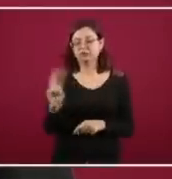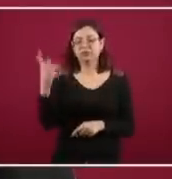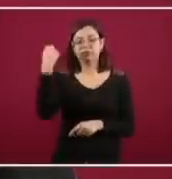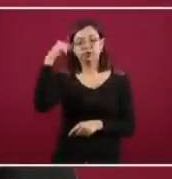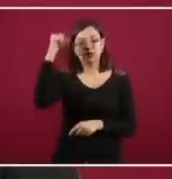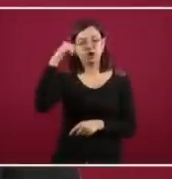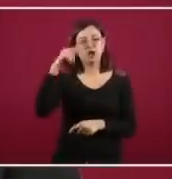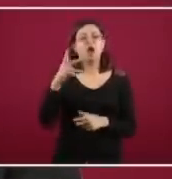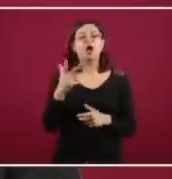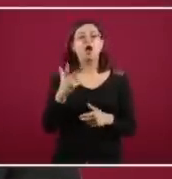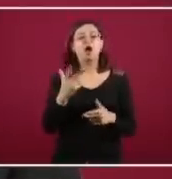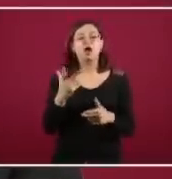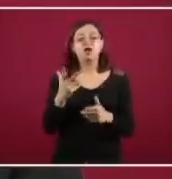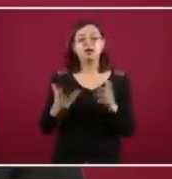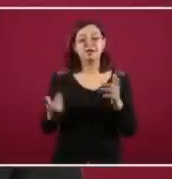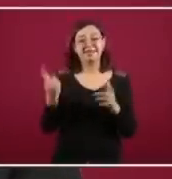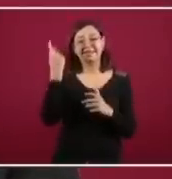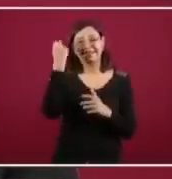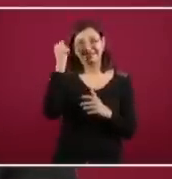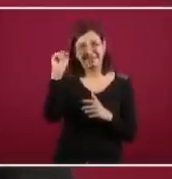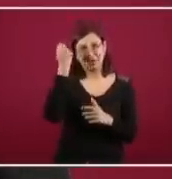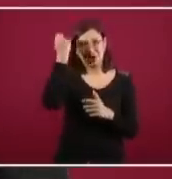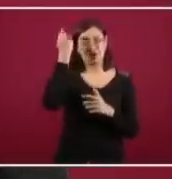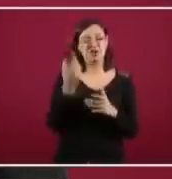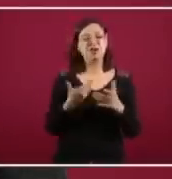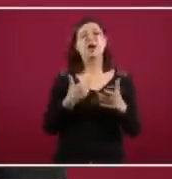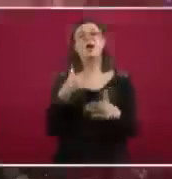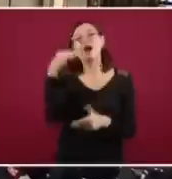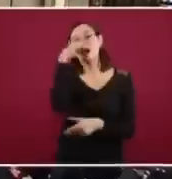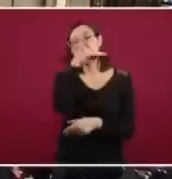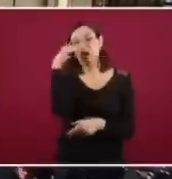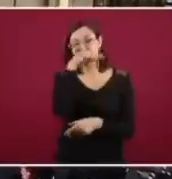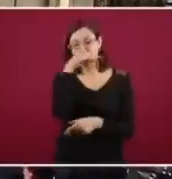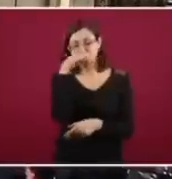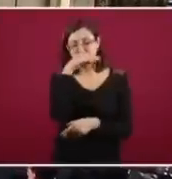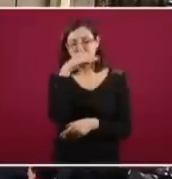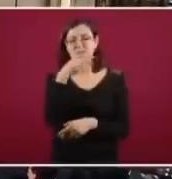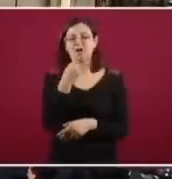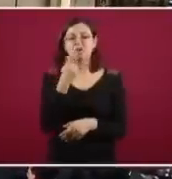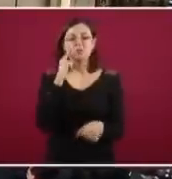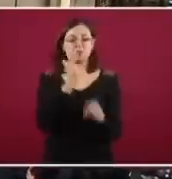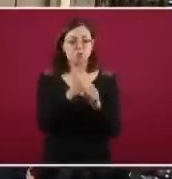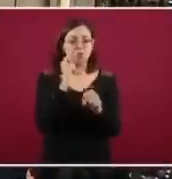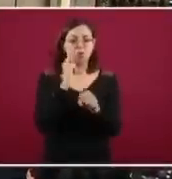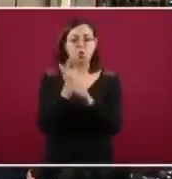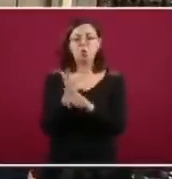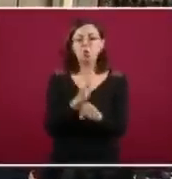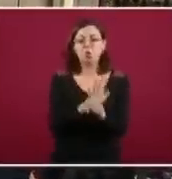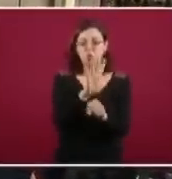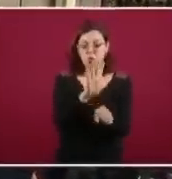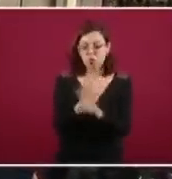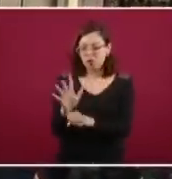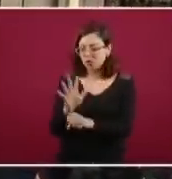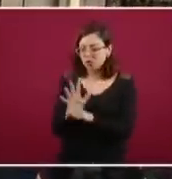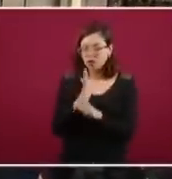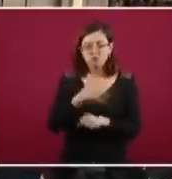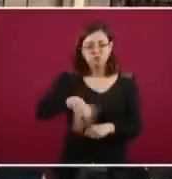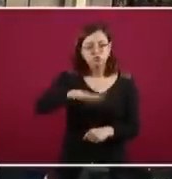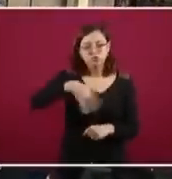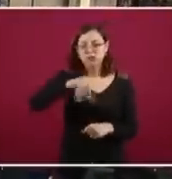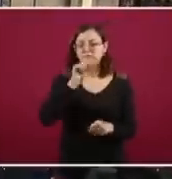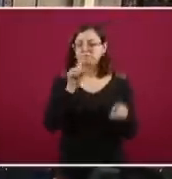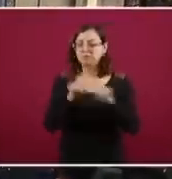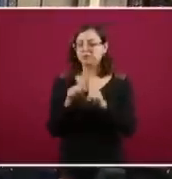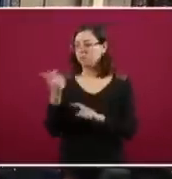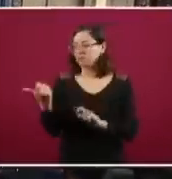gratuita, el Buen Fin 2019, que permitió identificar los productos, hacer búsquedas y comparar